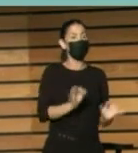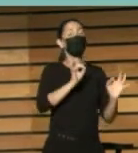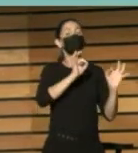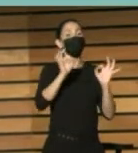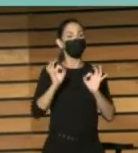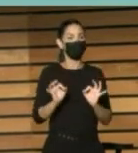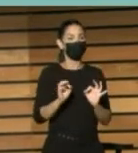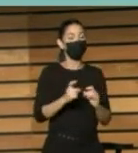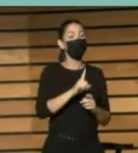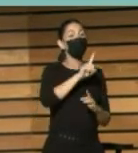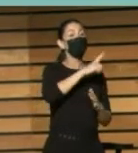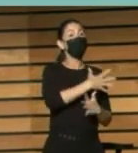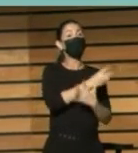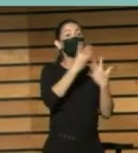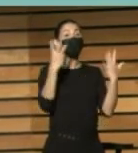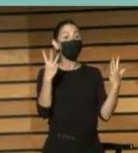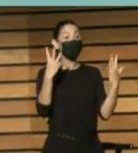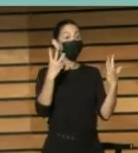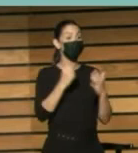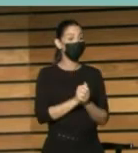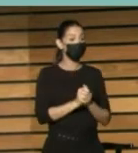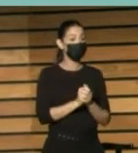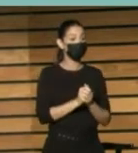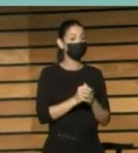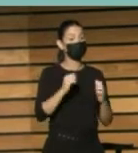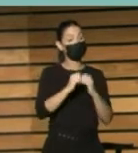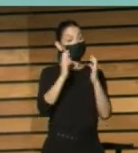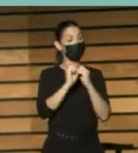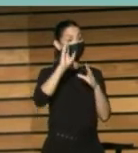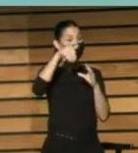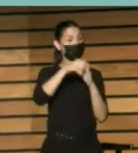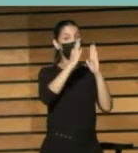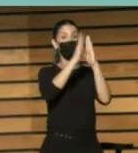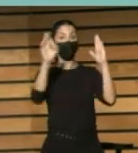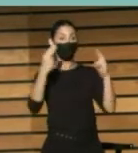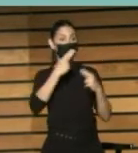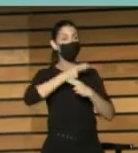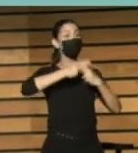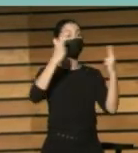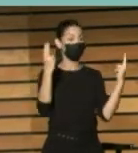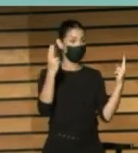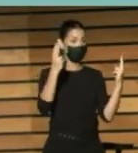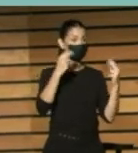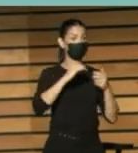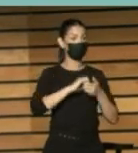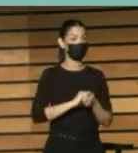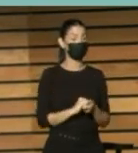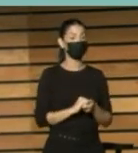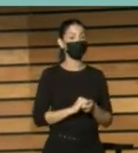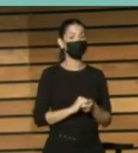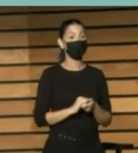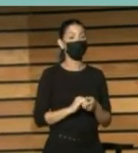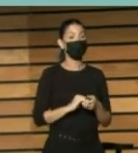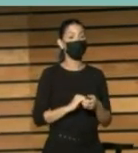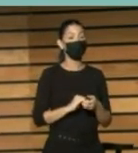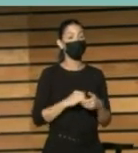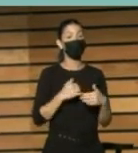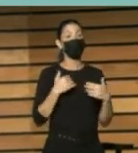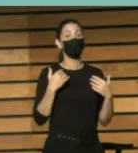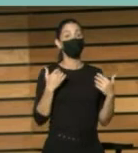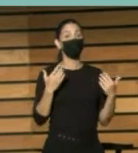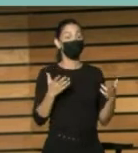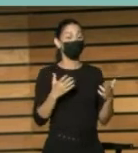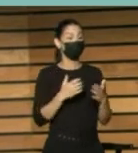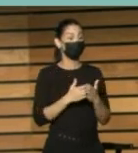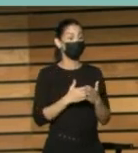18 bibliotecas públicas de la isla de La Palma, porque creo que ejemplifican lo que sois todos y todas, ¿no?